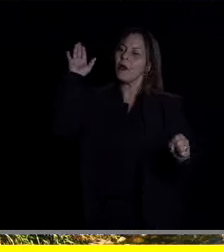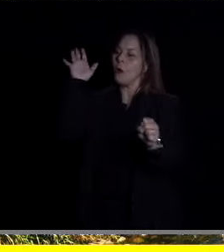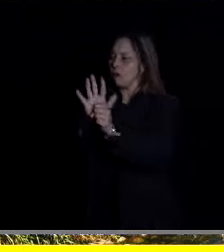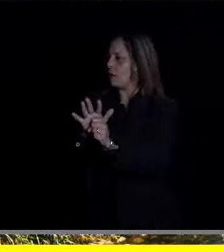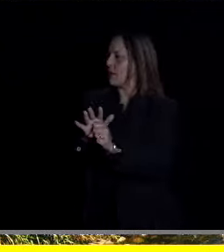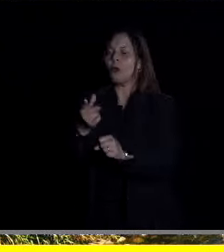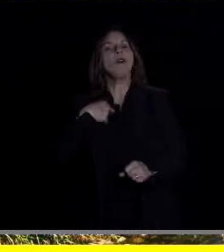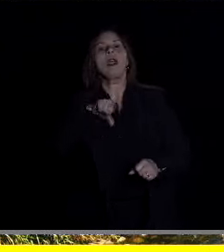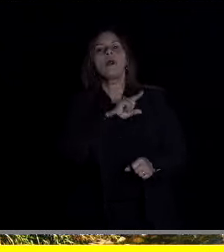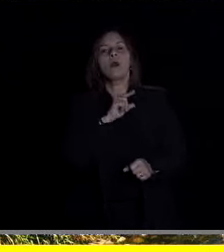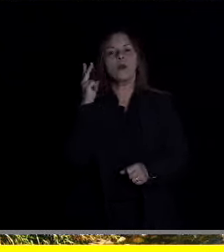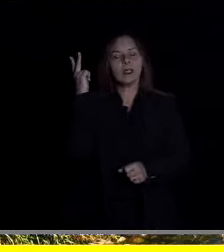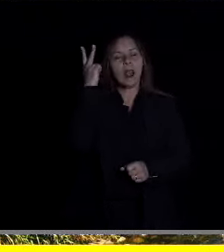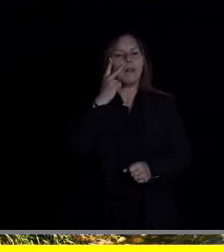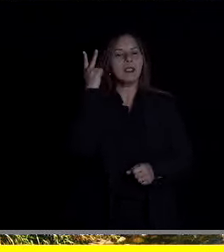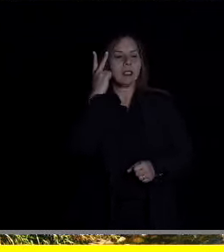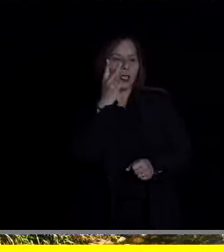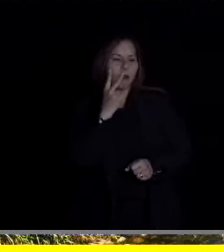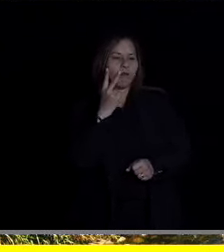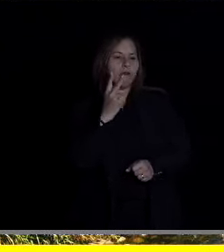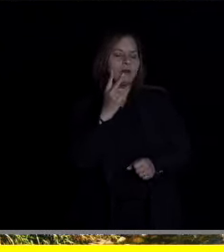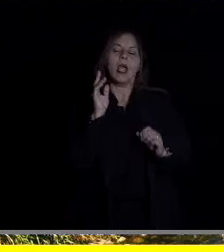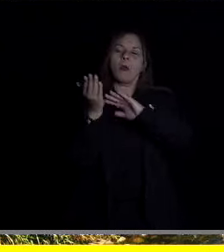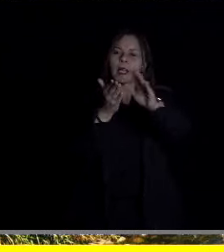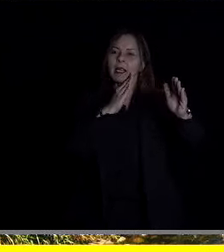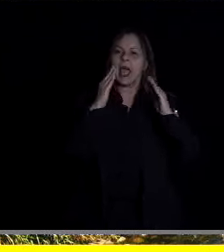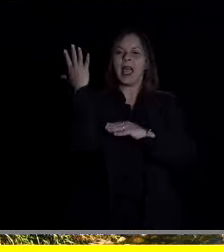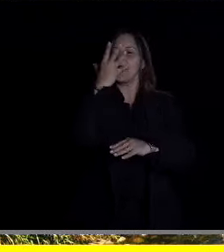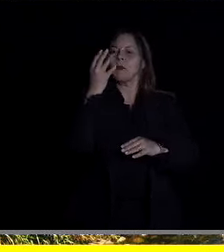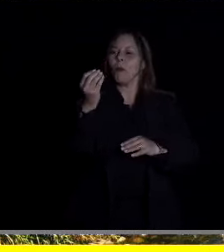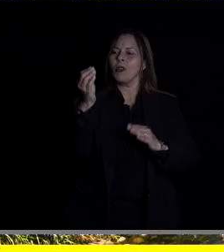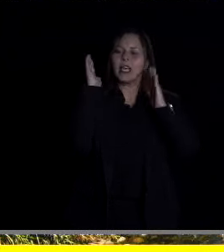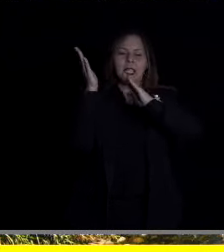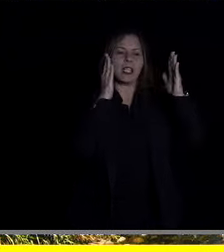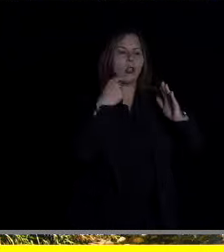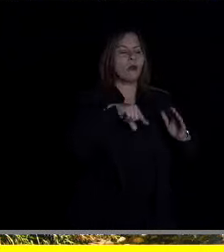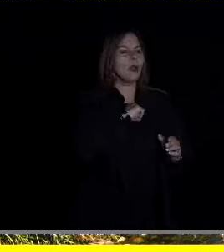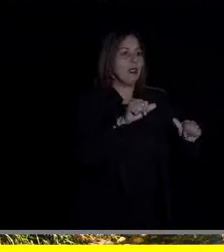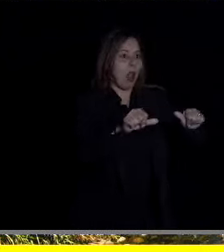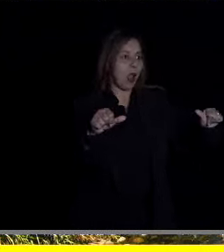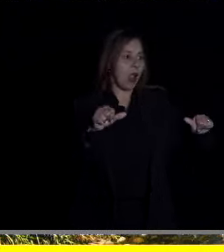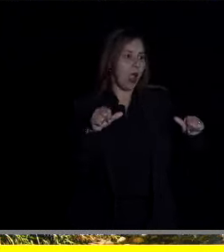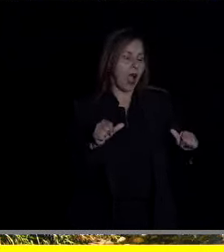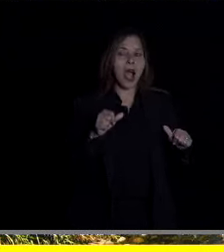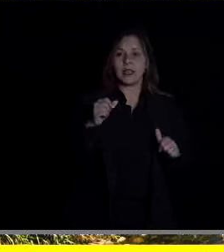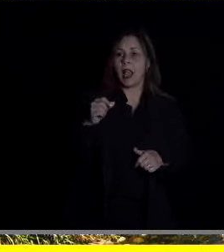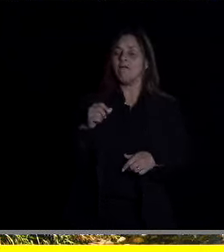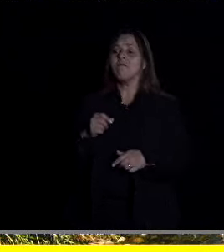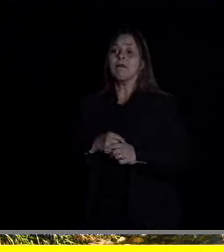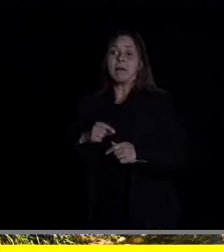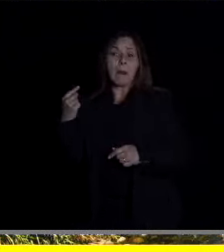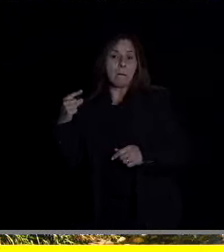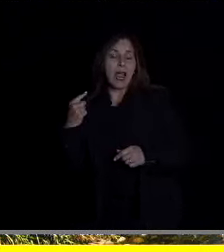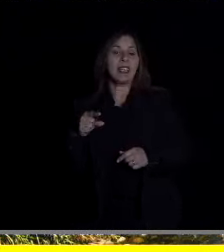nuestra visión de una ciudad bella y ordenada. Los trabajos de atención a nuestras áreas verdes, instalaciones comunitarias y el saneamiento